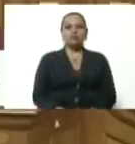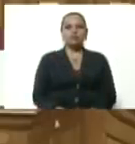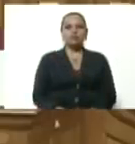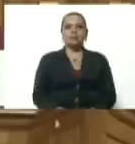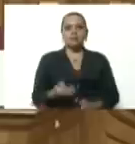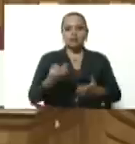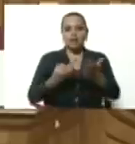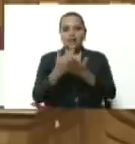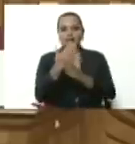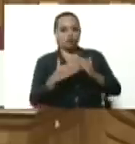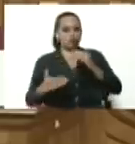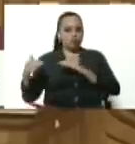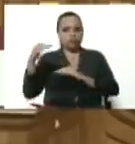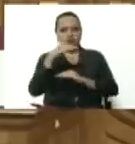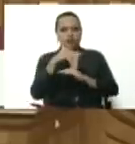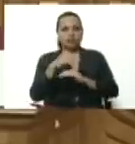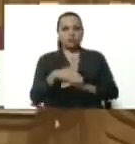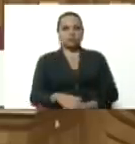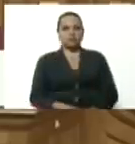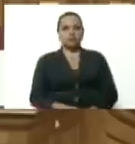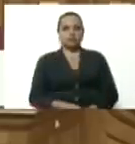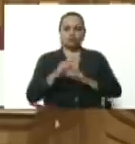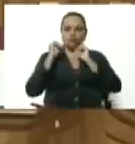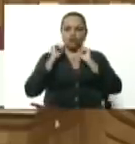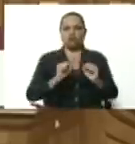lealtad suprema, absoluta,